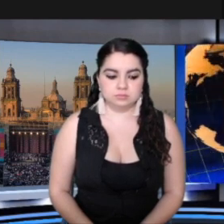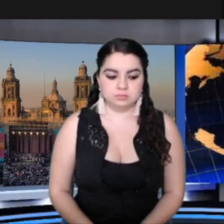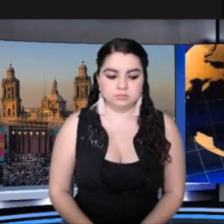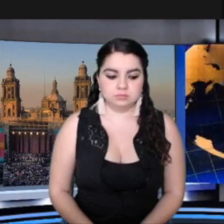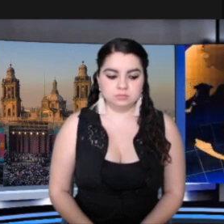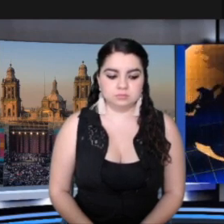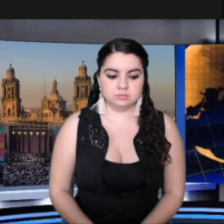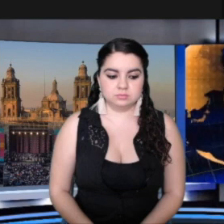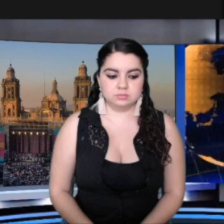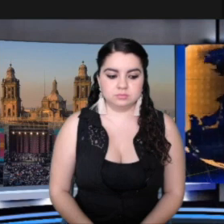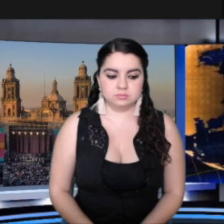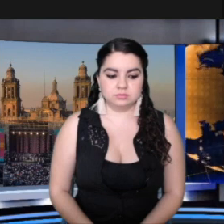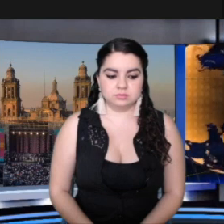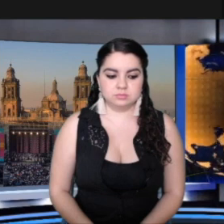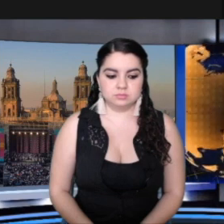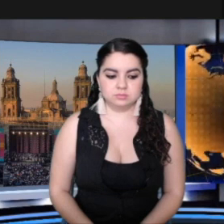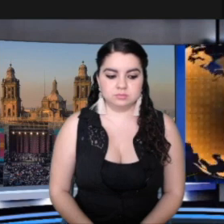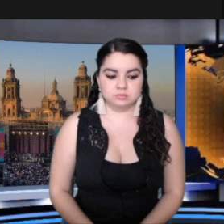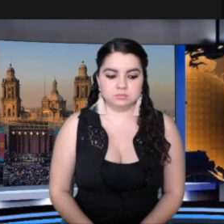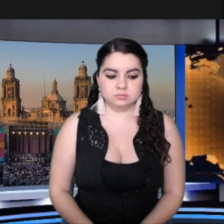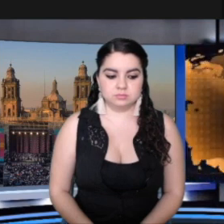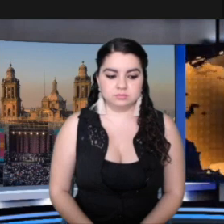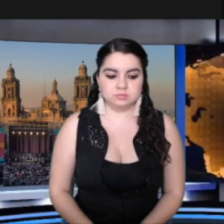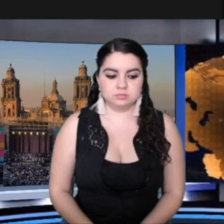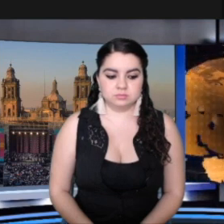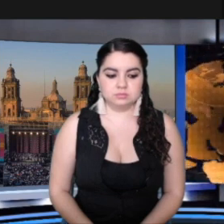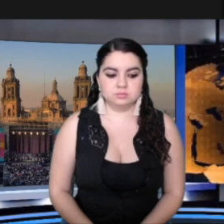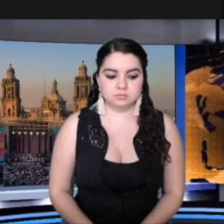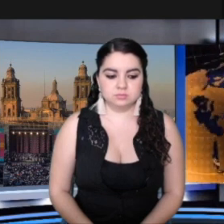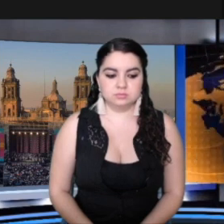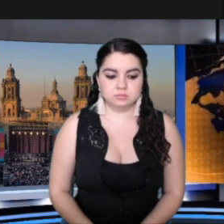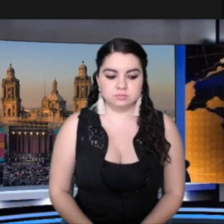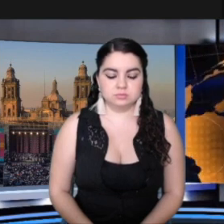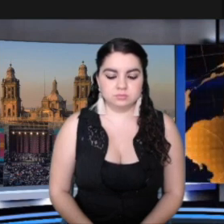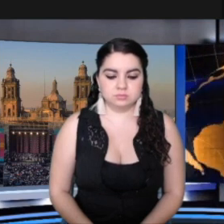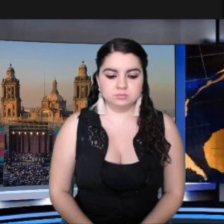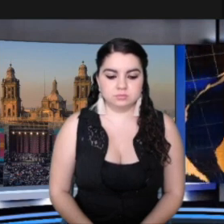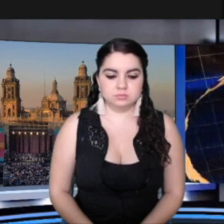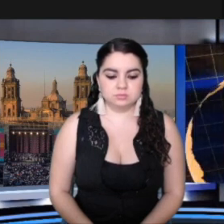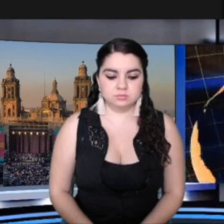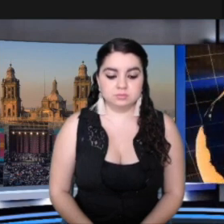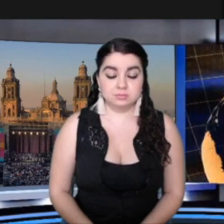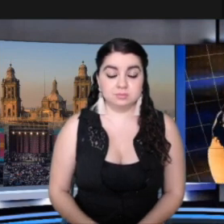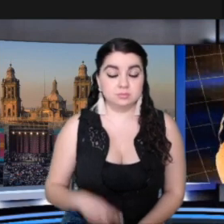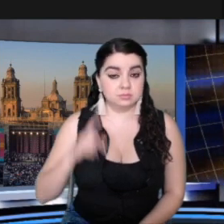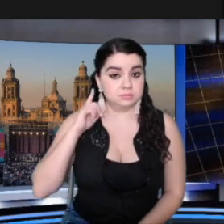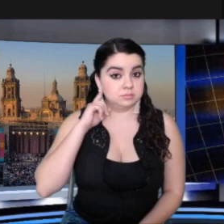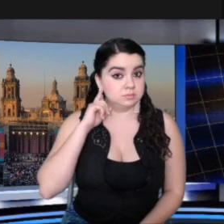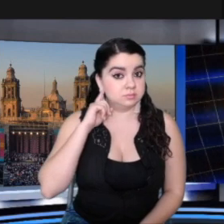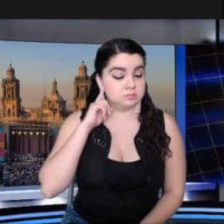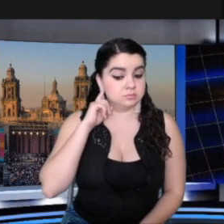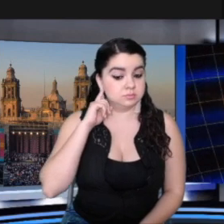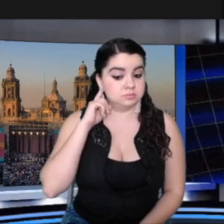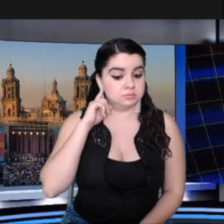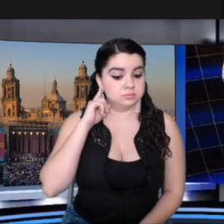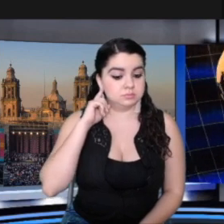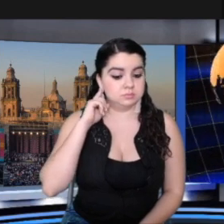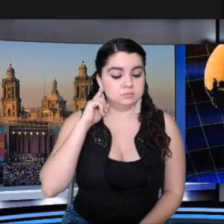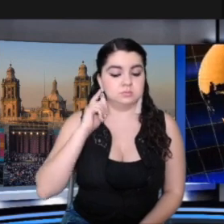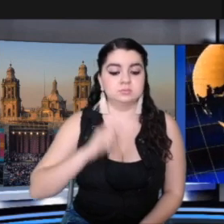adeudos que se están poniendo al corriente. Por eso no se nos cae la